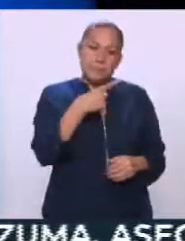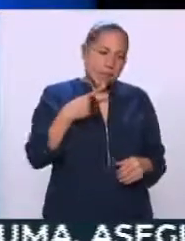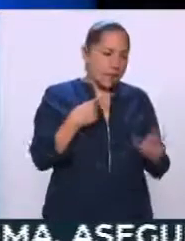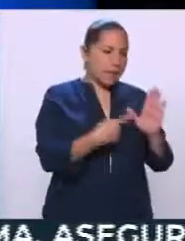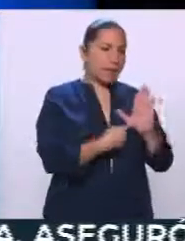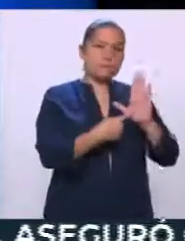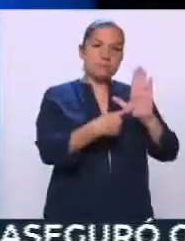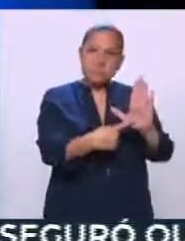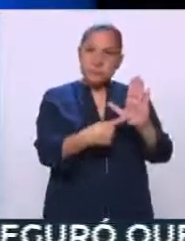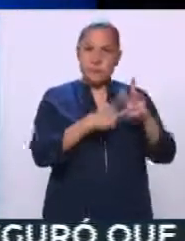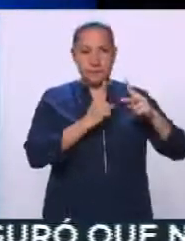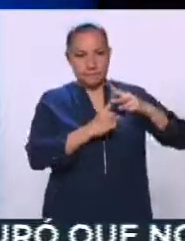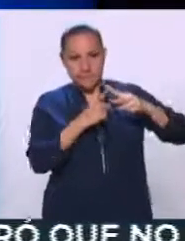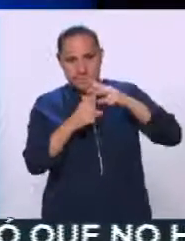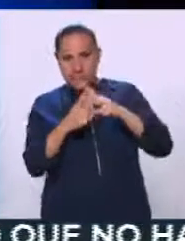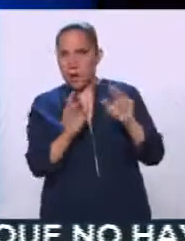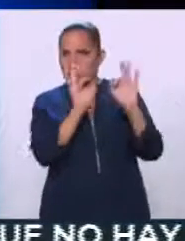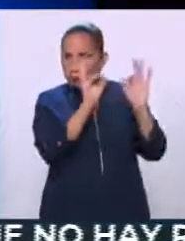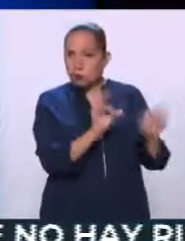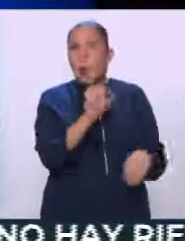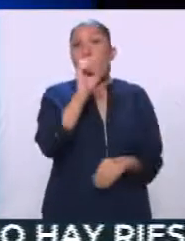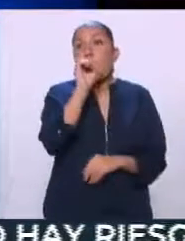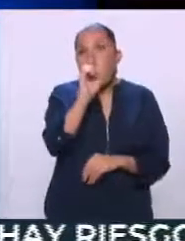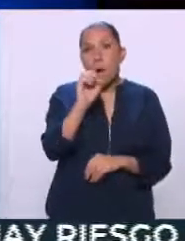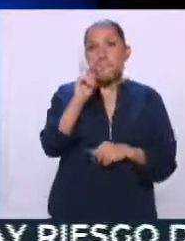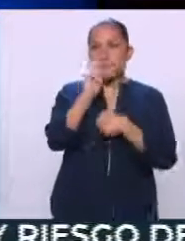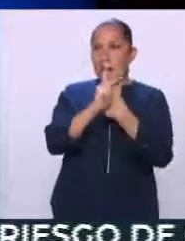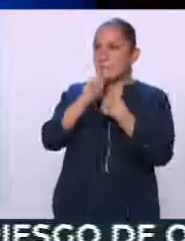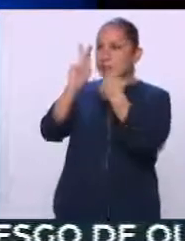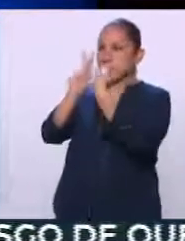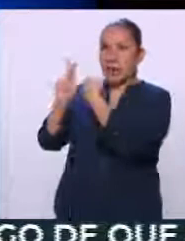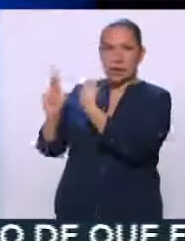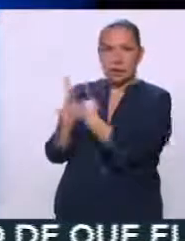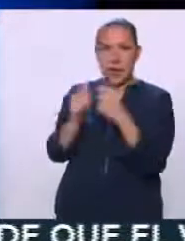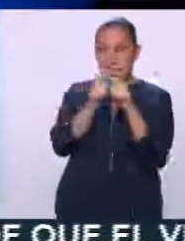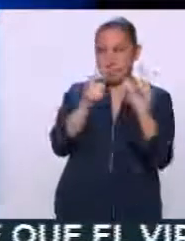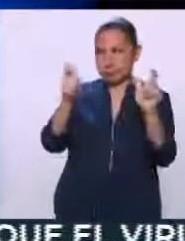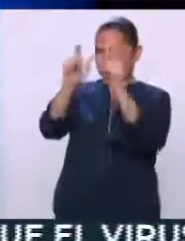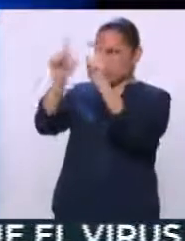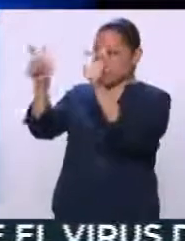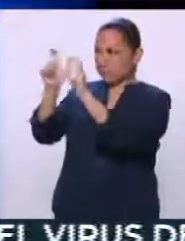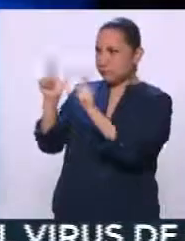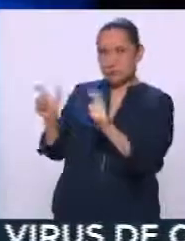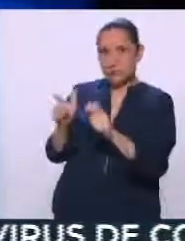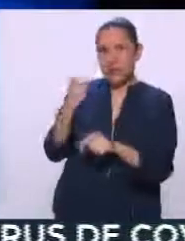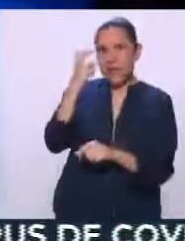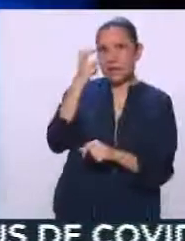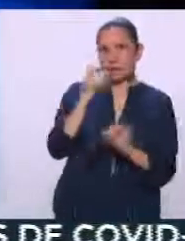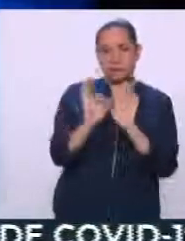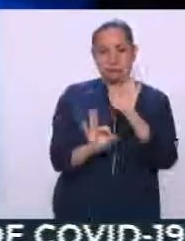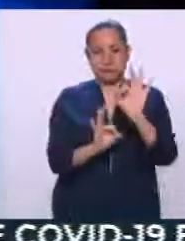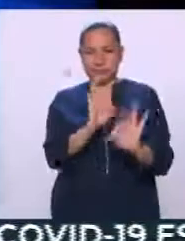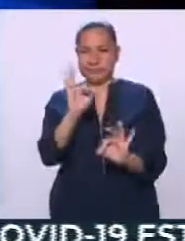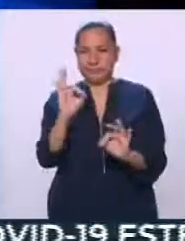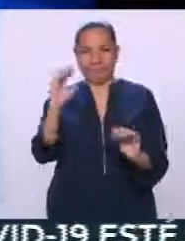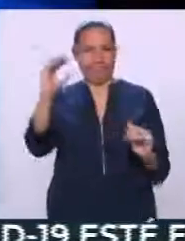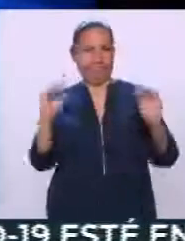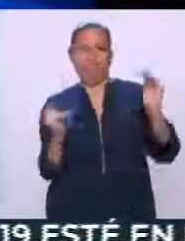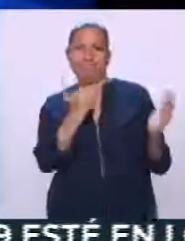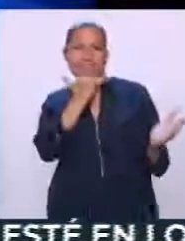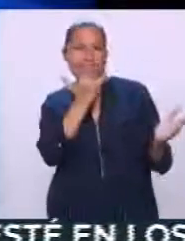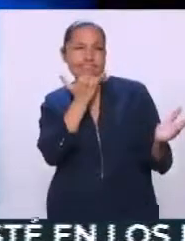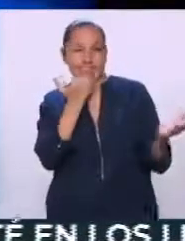otra es presentar solamente los países más poblados. Pues hay formas de truquear. No, pues ahí está clarísimo cómo